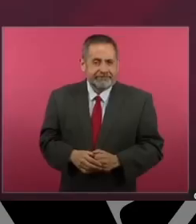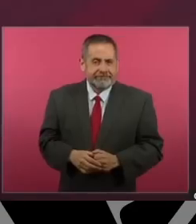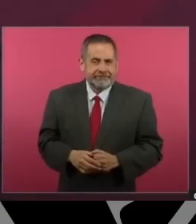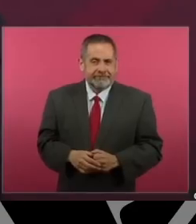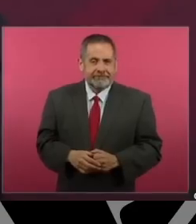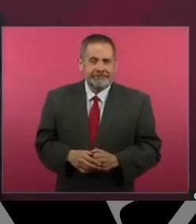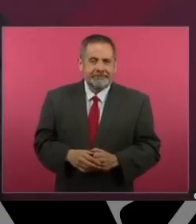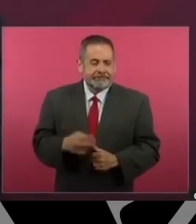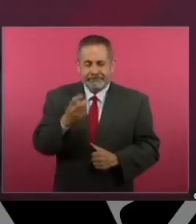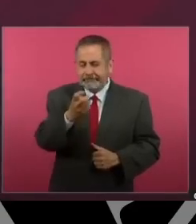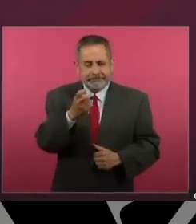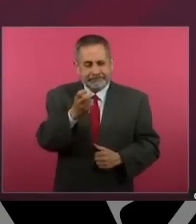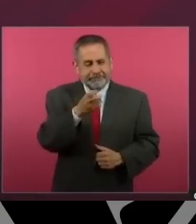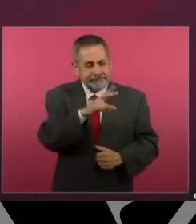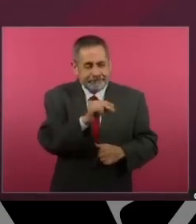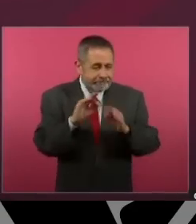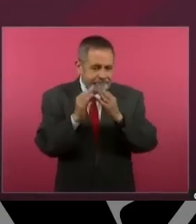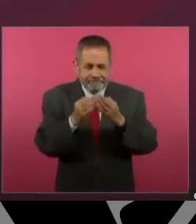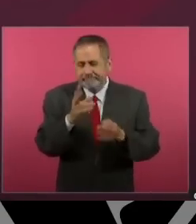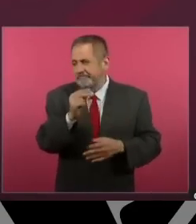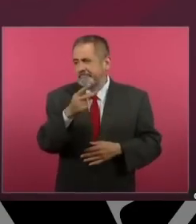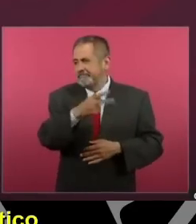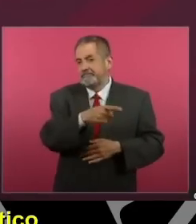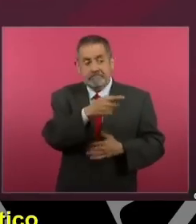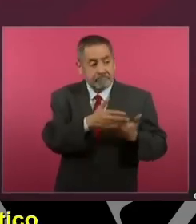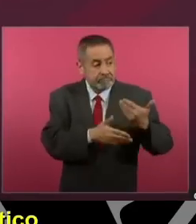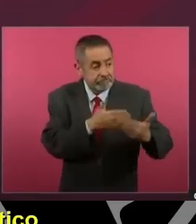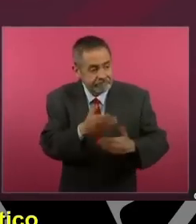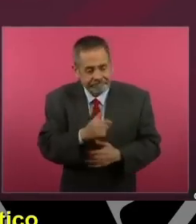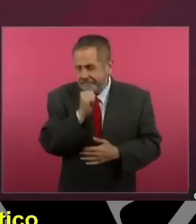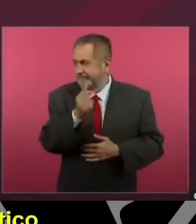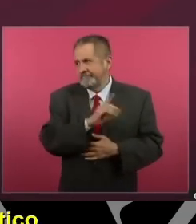así no van a avanzar